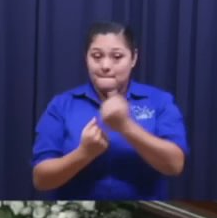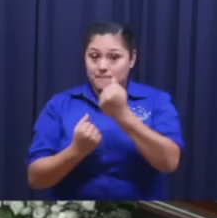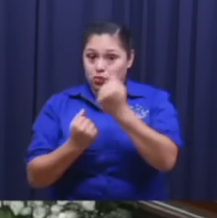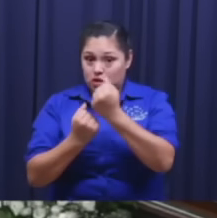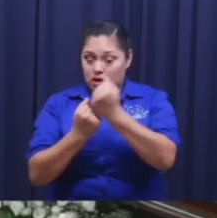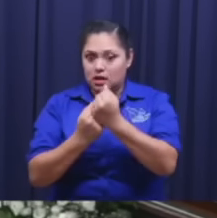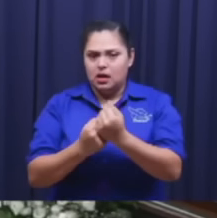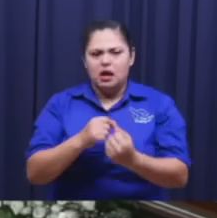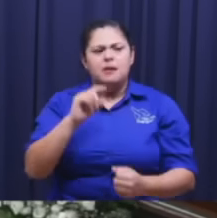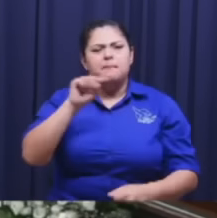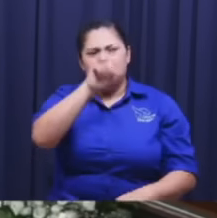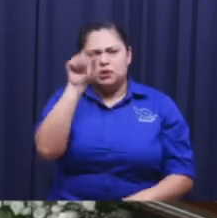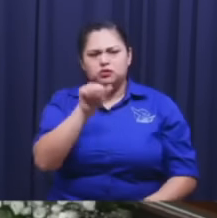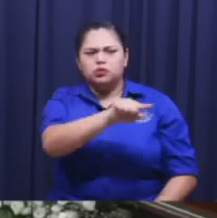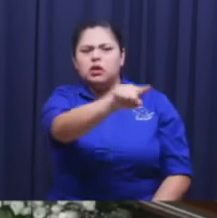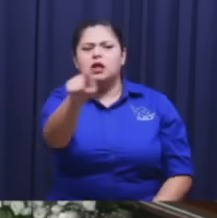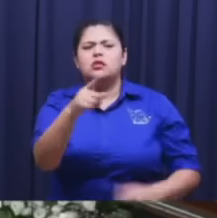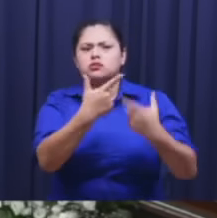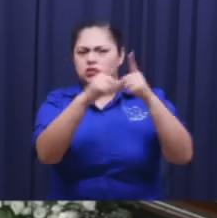¿están libres?